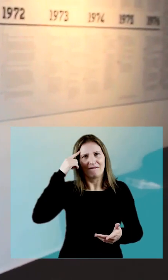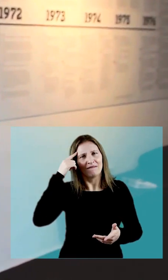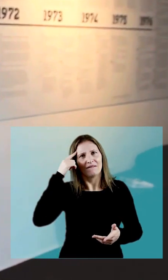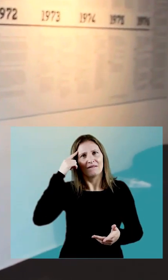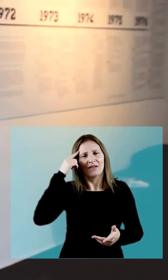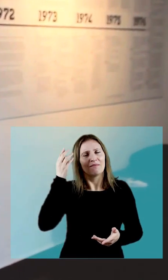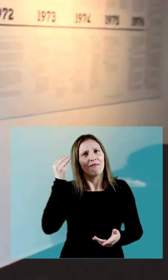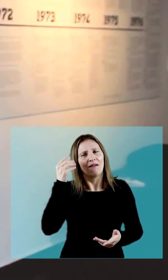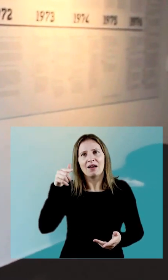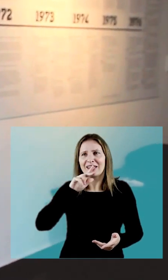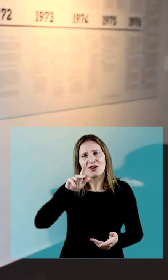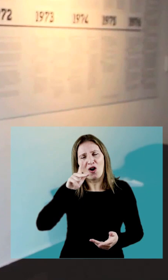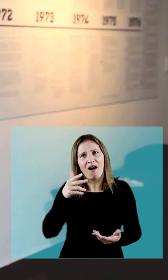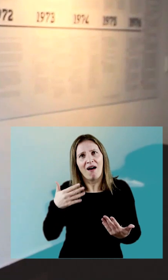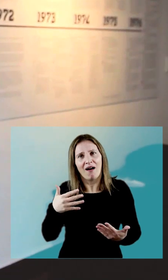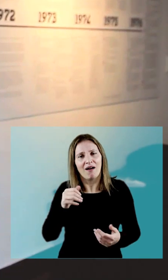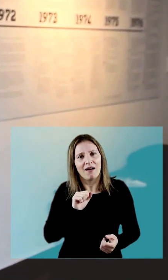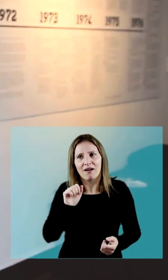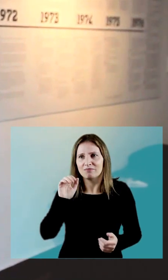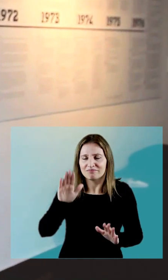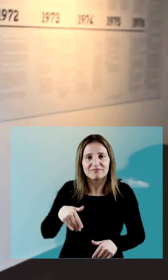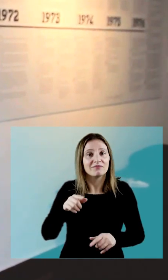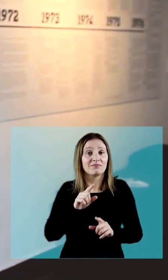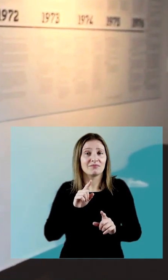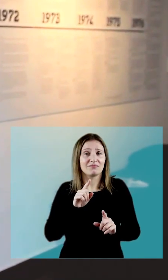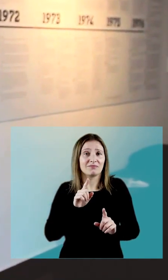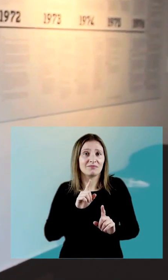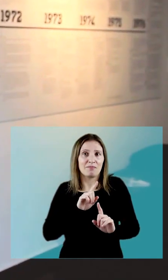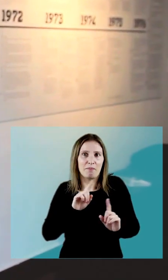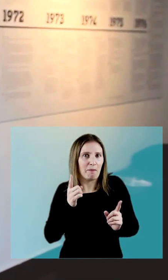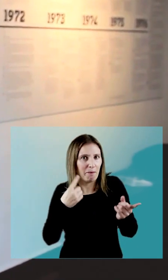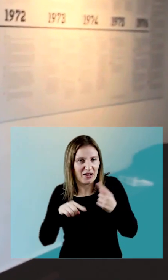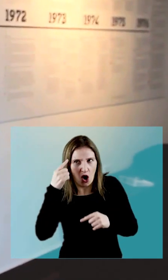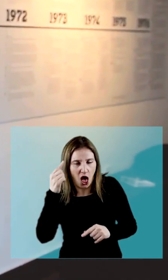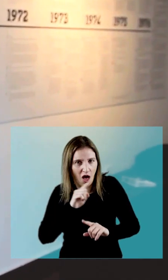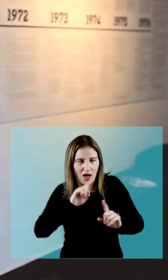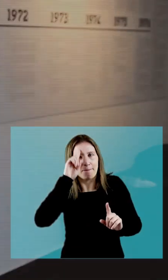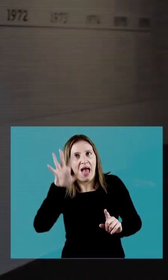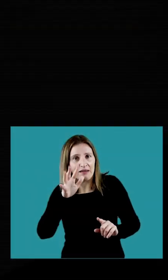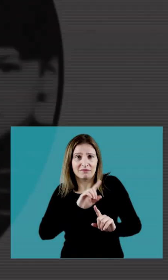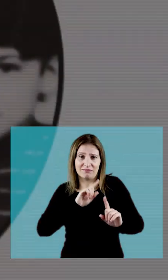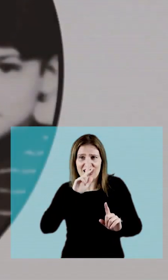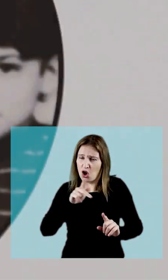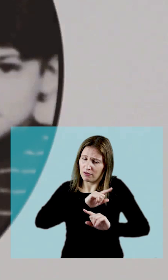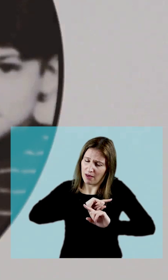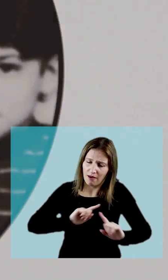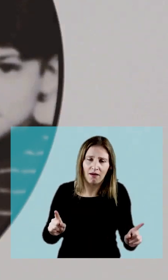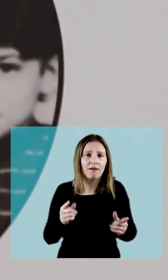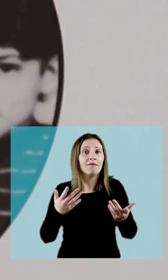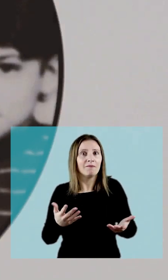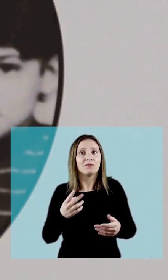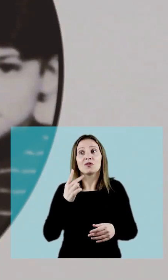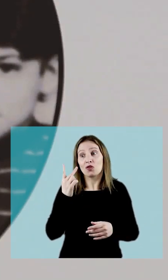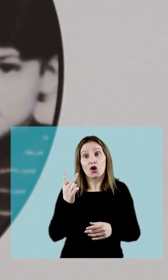que podían ser sus hijos. Y no habían perdido la cordura y tampoco eran sus hijos, sino que eran